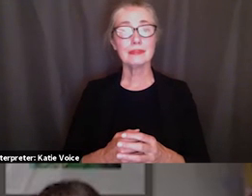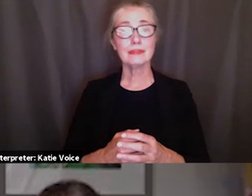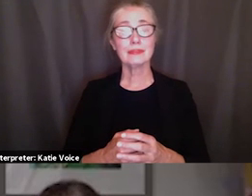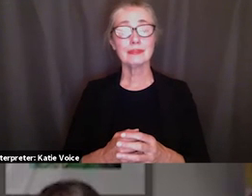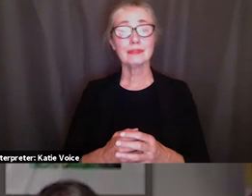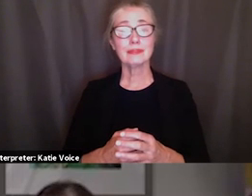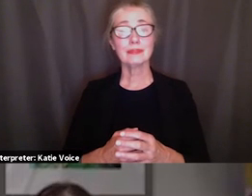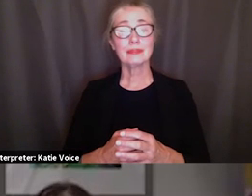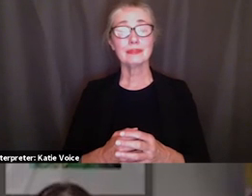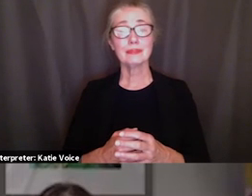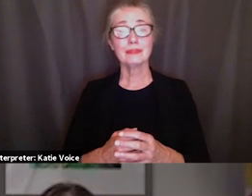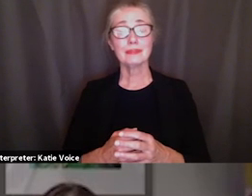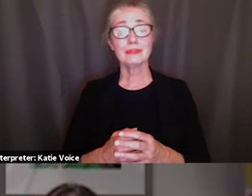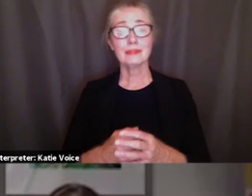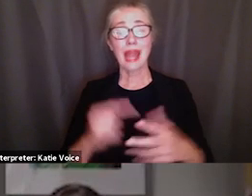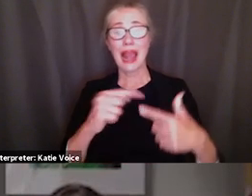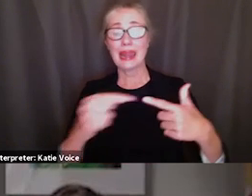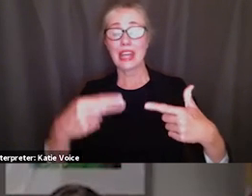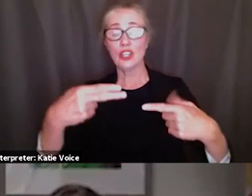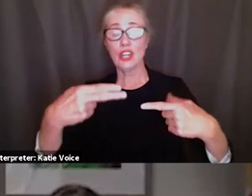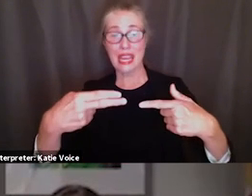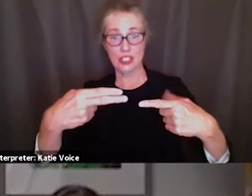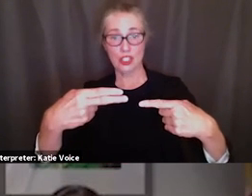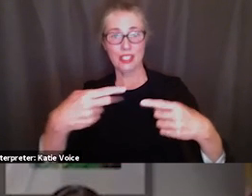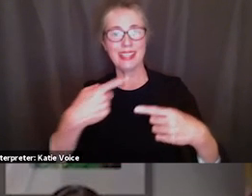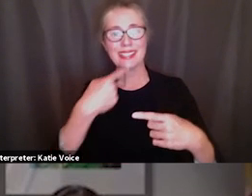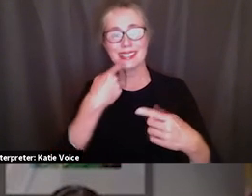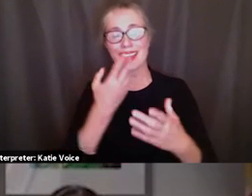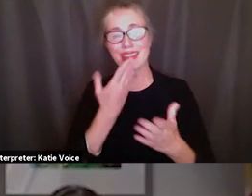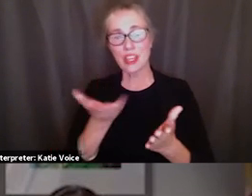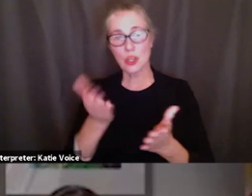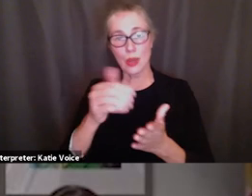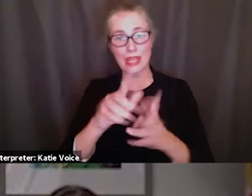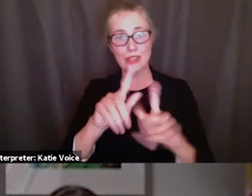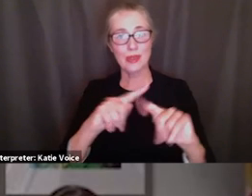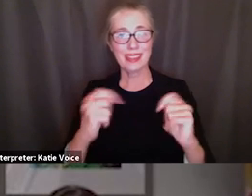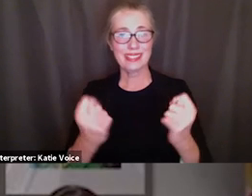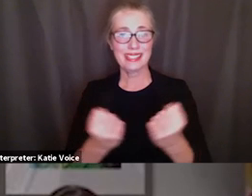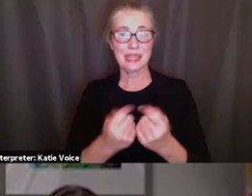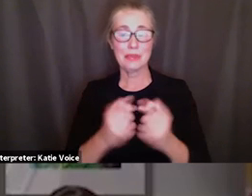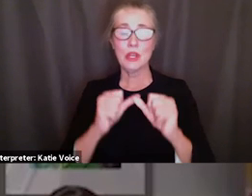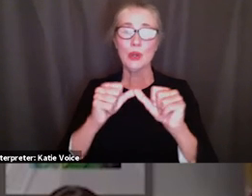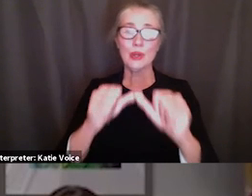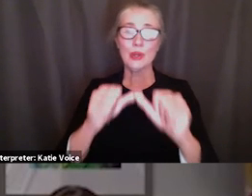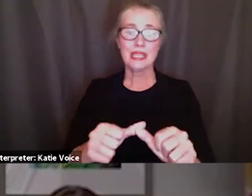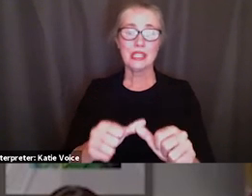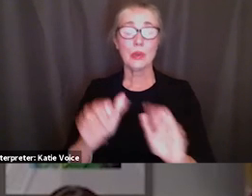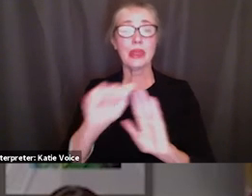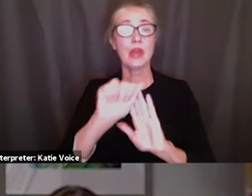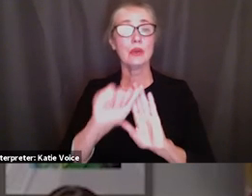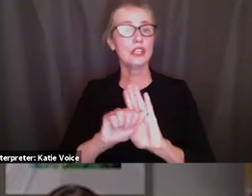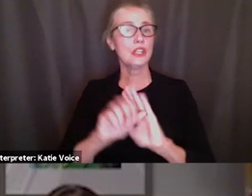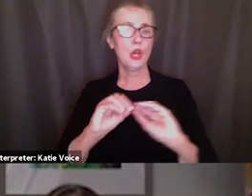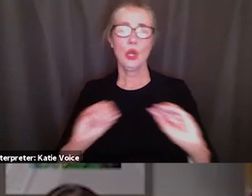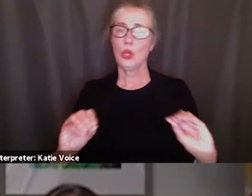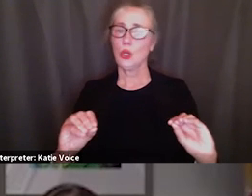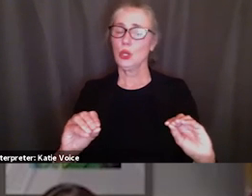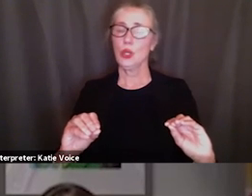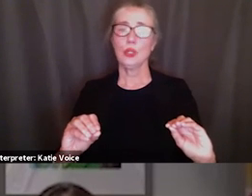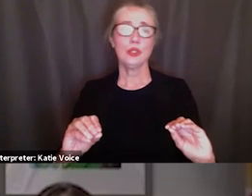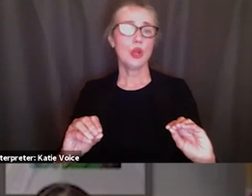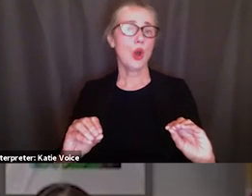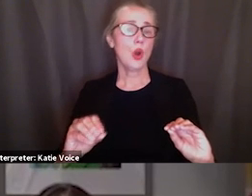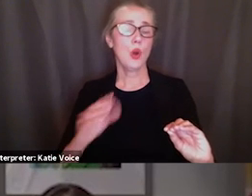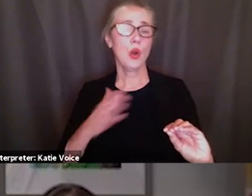la letra H. Y quiero decir gracias de nuevo al equipo. Conforme continuamos con nuestro orden del día,